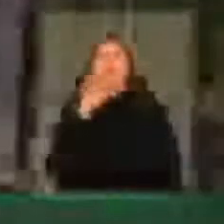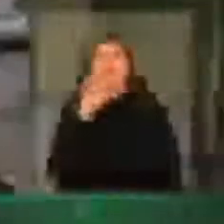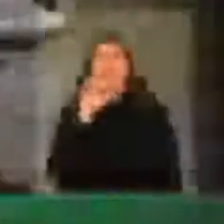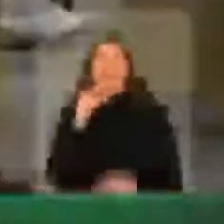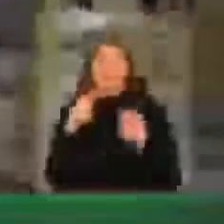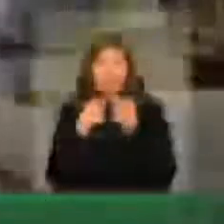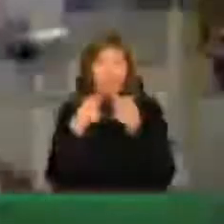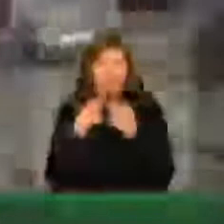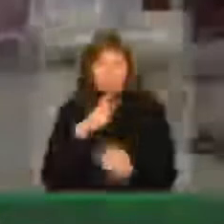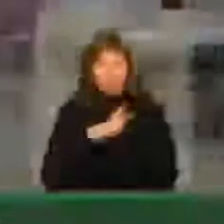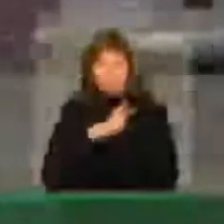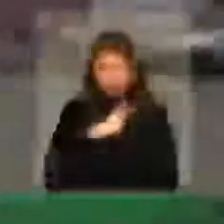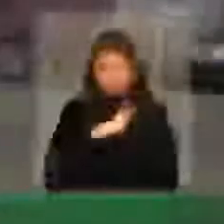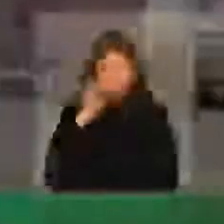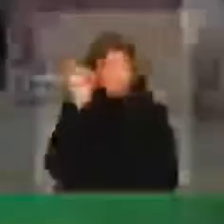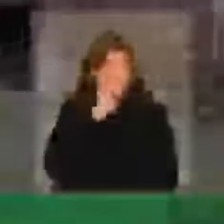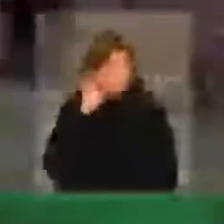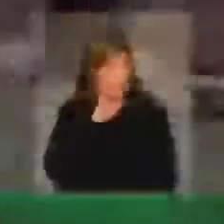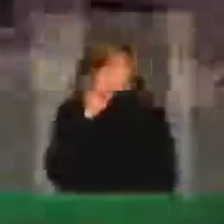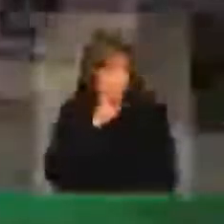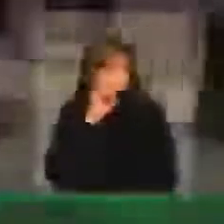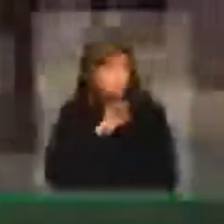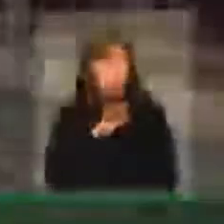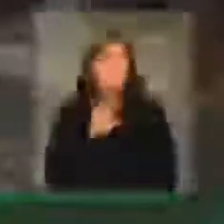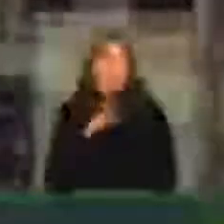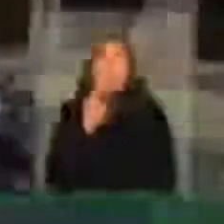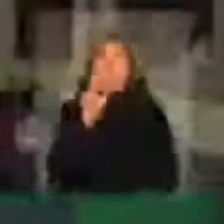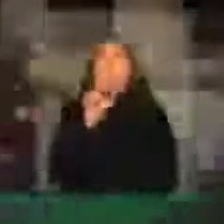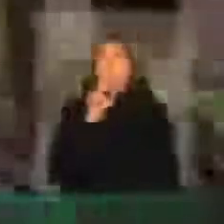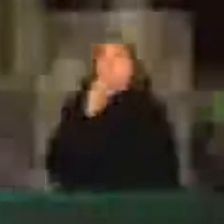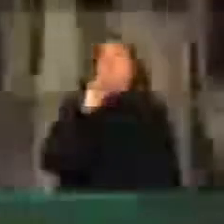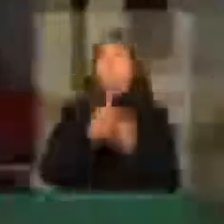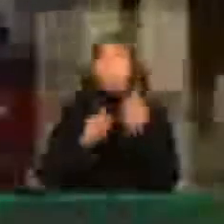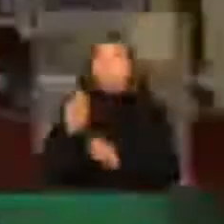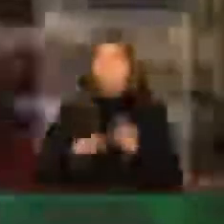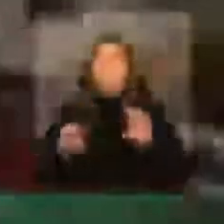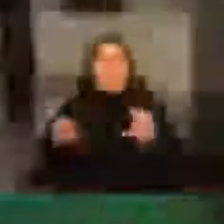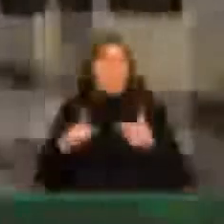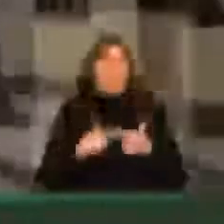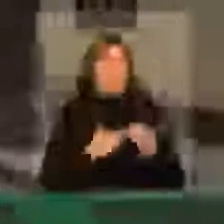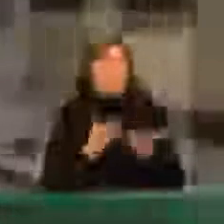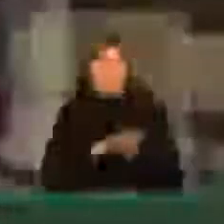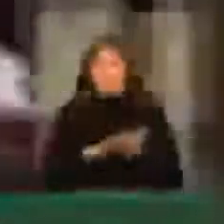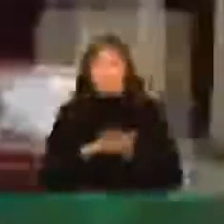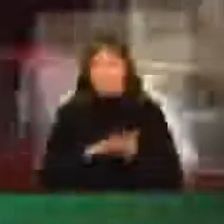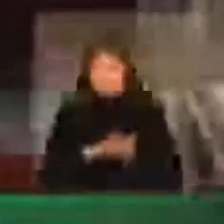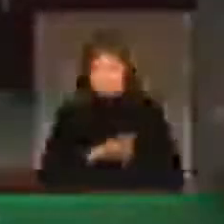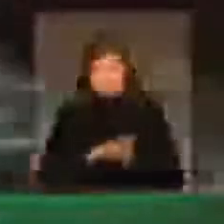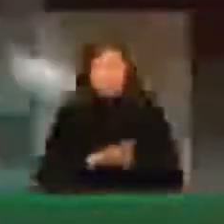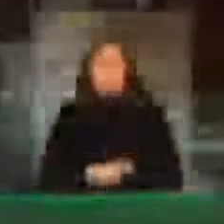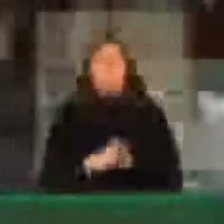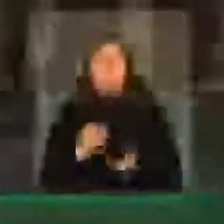Durazno iba a afectar al segundo nivel de atención de unos 12.000 usuarios de la salud privada en ese departamento. Esto